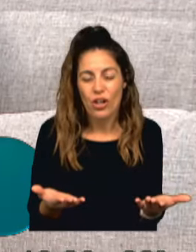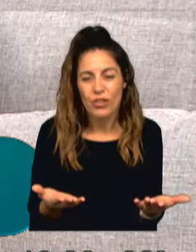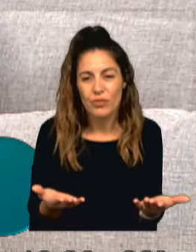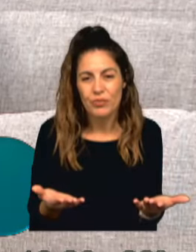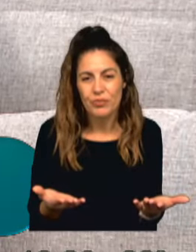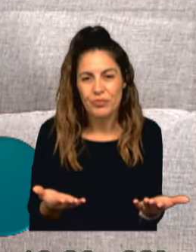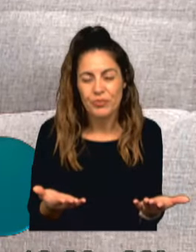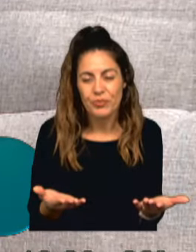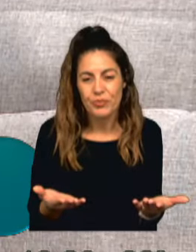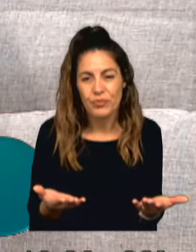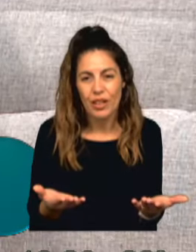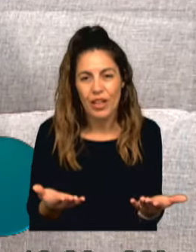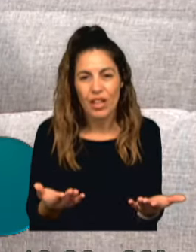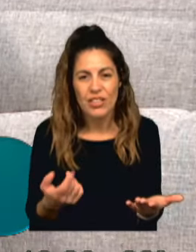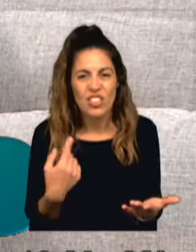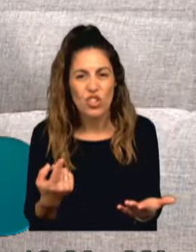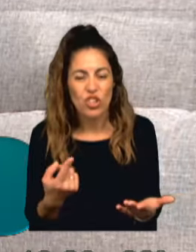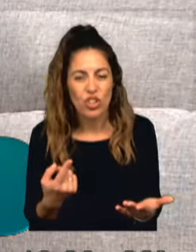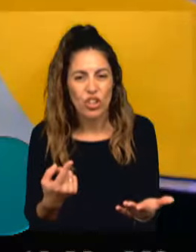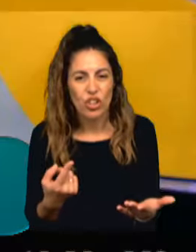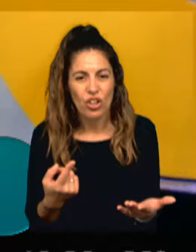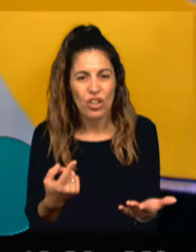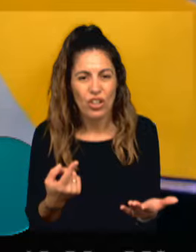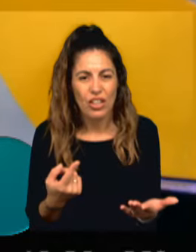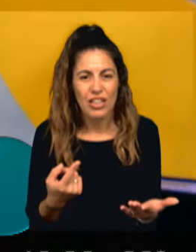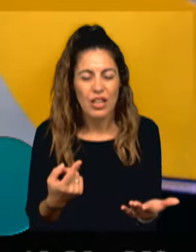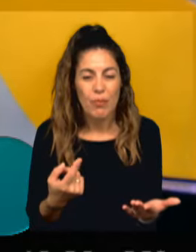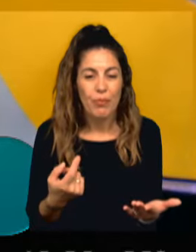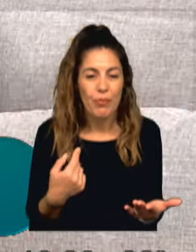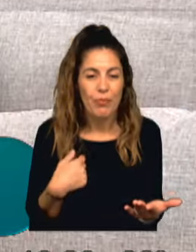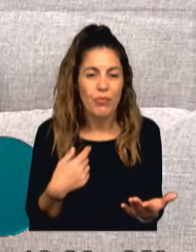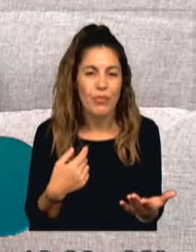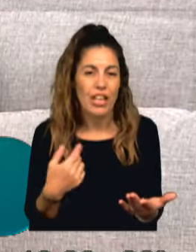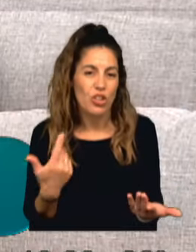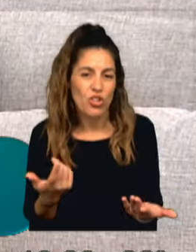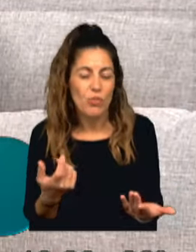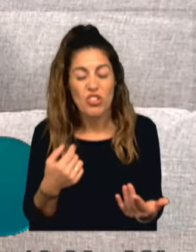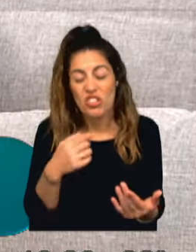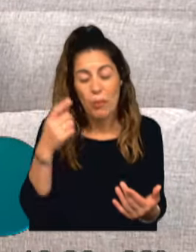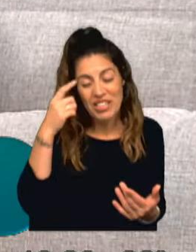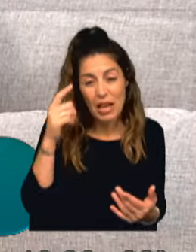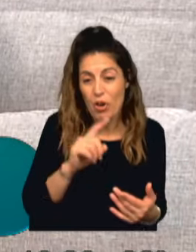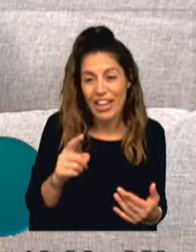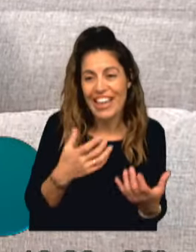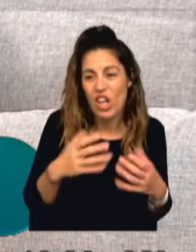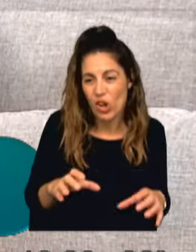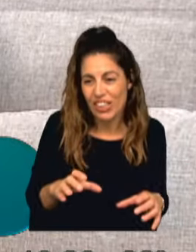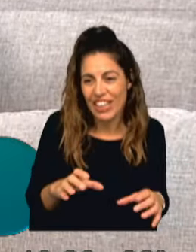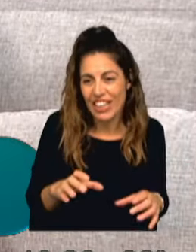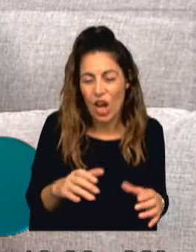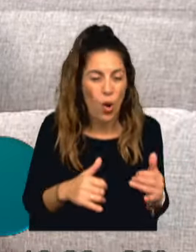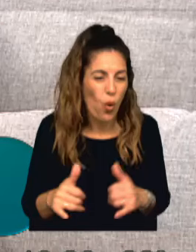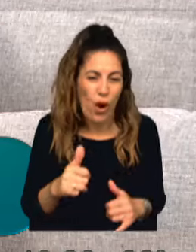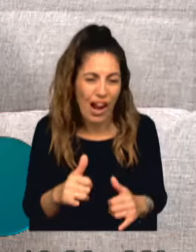a a o disminuimos nuestra intelectualidad a lo mismo que un perro está no quer jugar entonces Yo no juego no el vínculo se va a alejar por lo